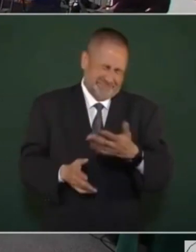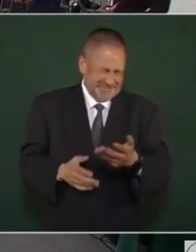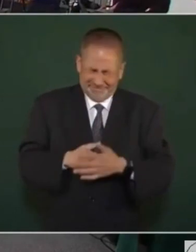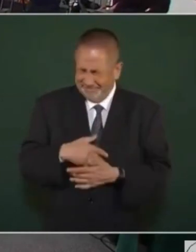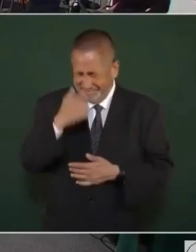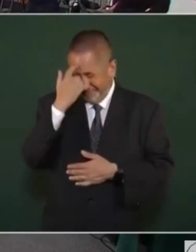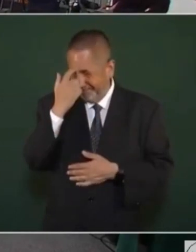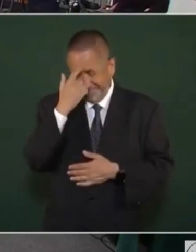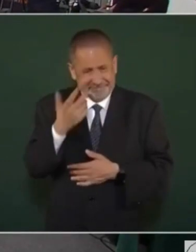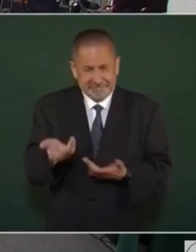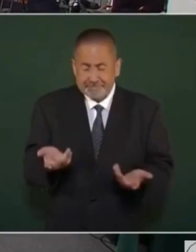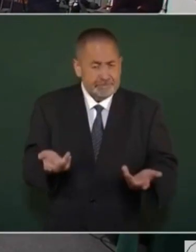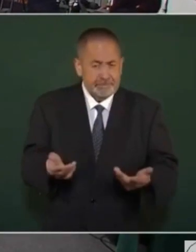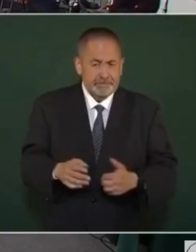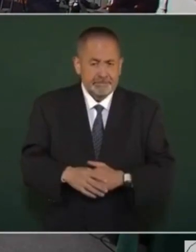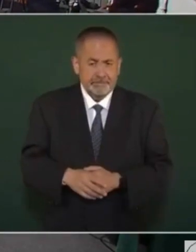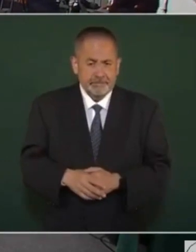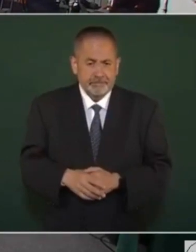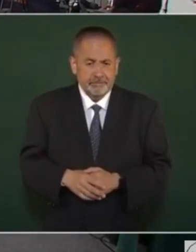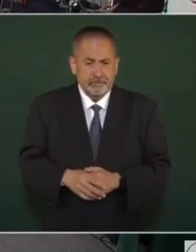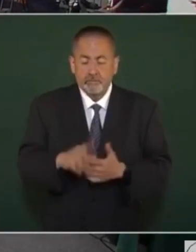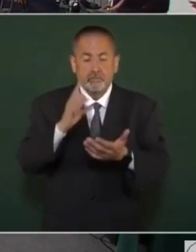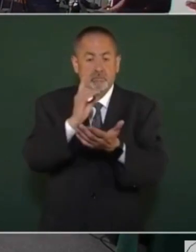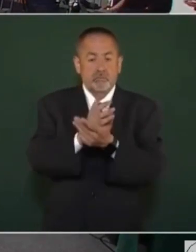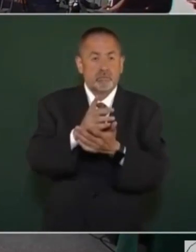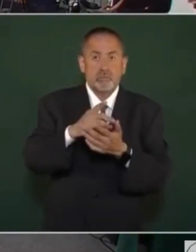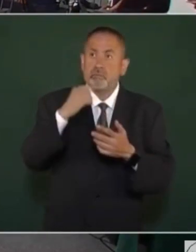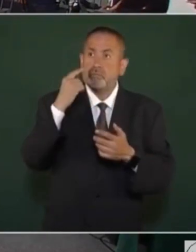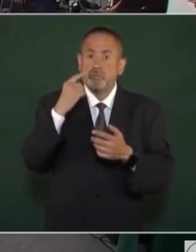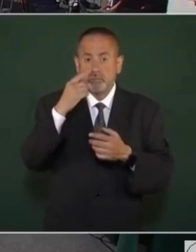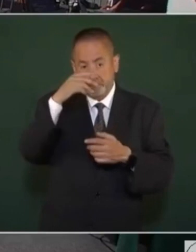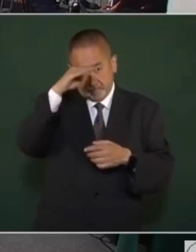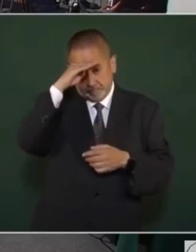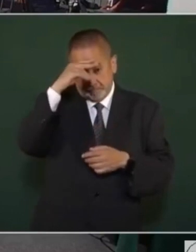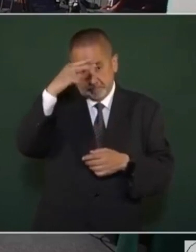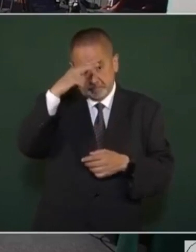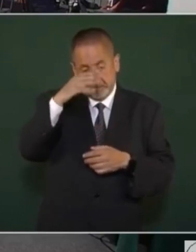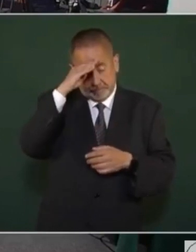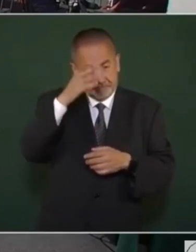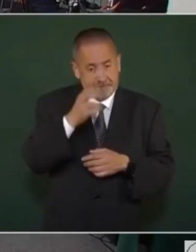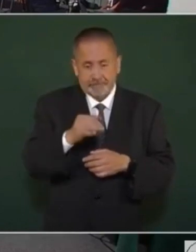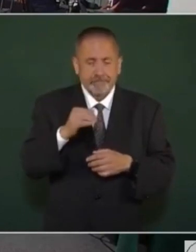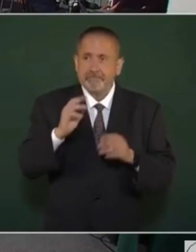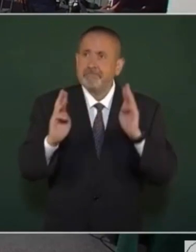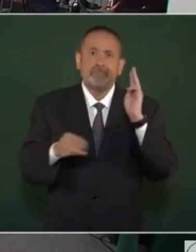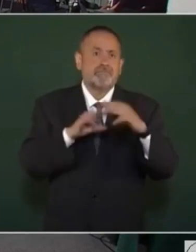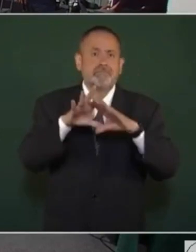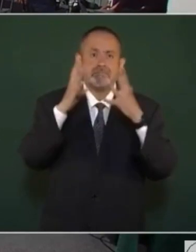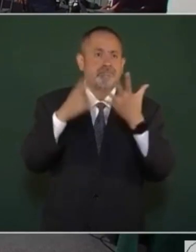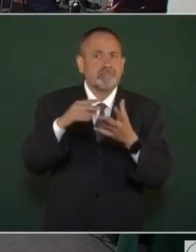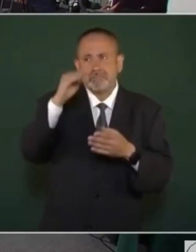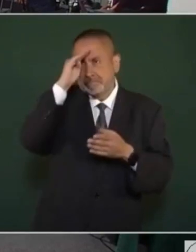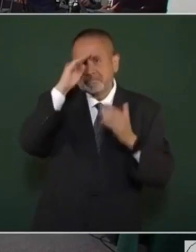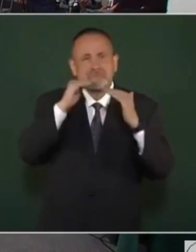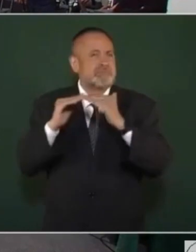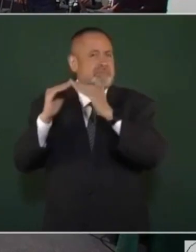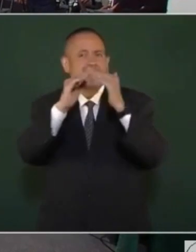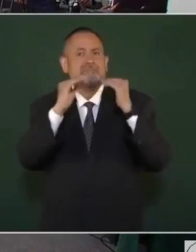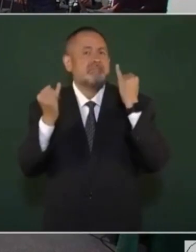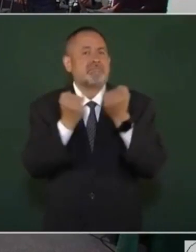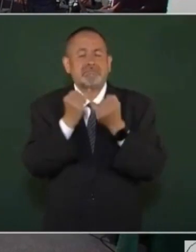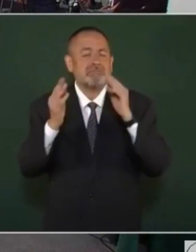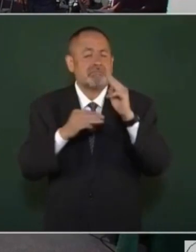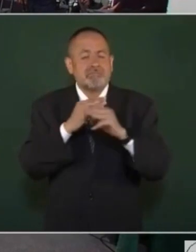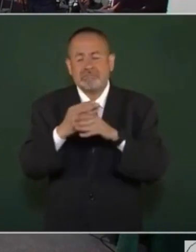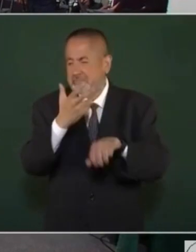no solo es de México. Eso prevalece también